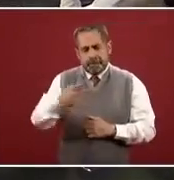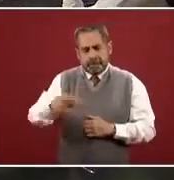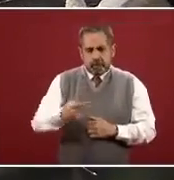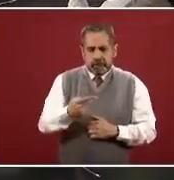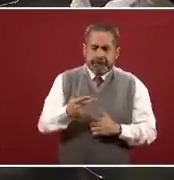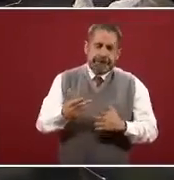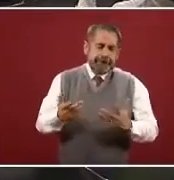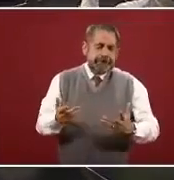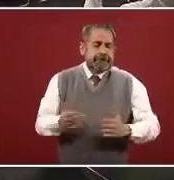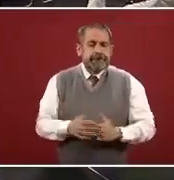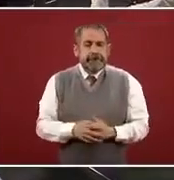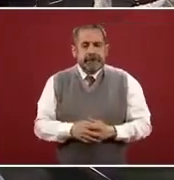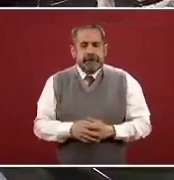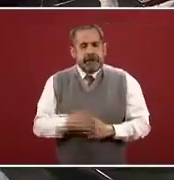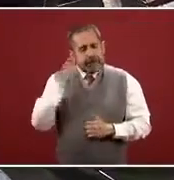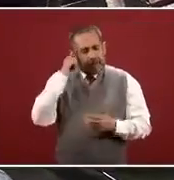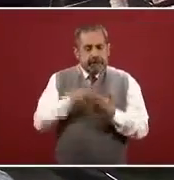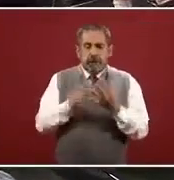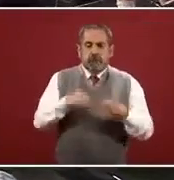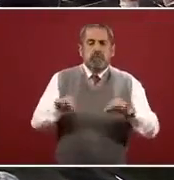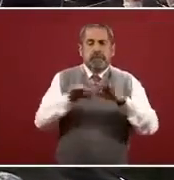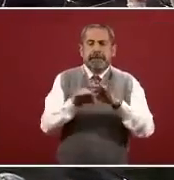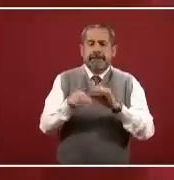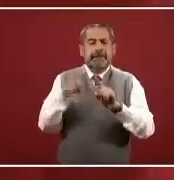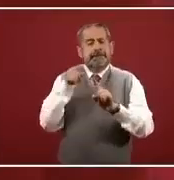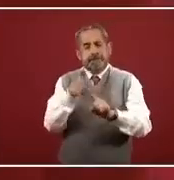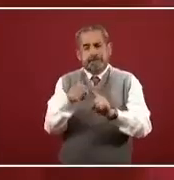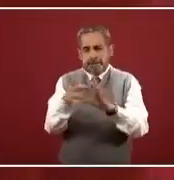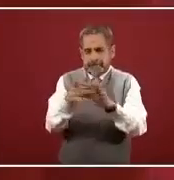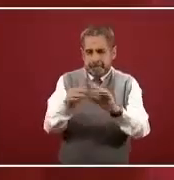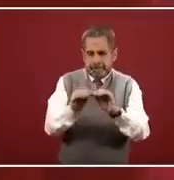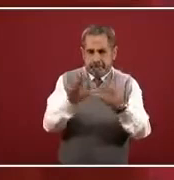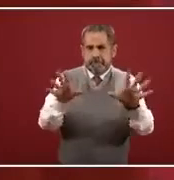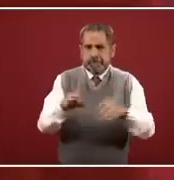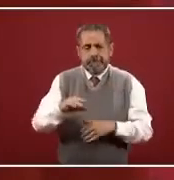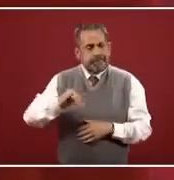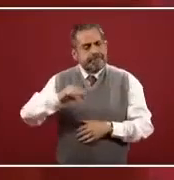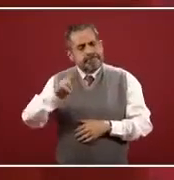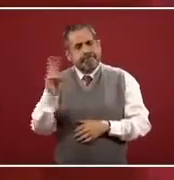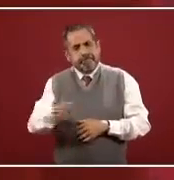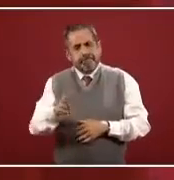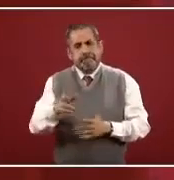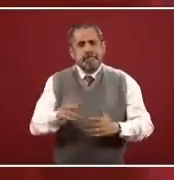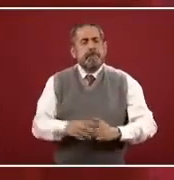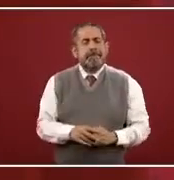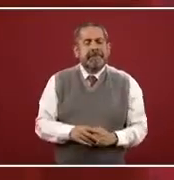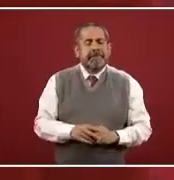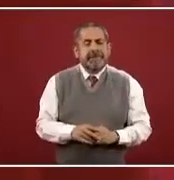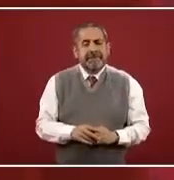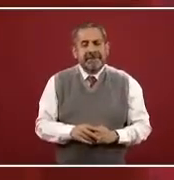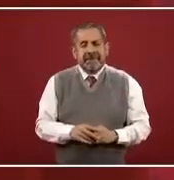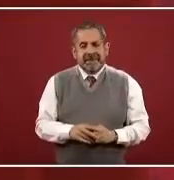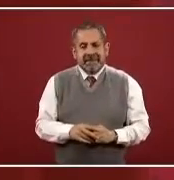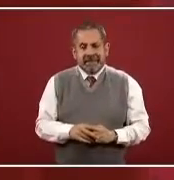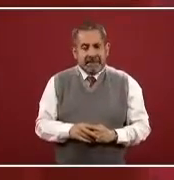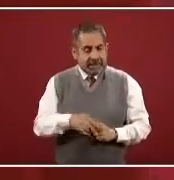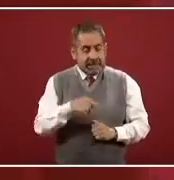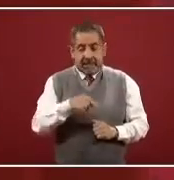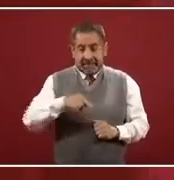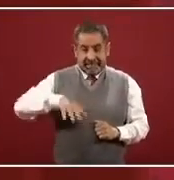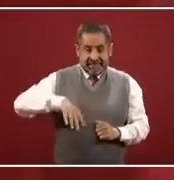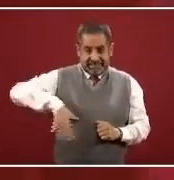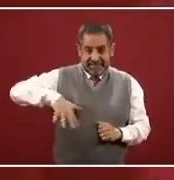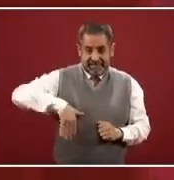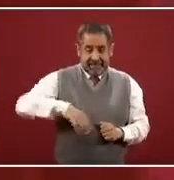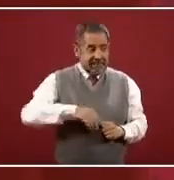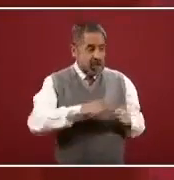que es muy importante y creo que lo importante es aclarar que sí, en efecto, gran parte de estos insumos son